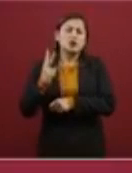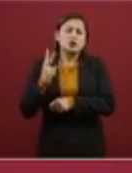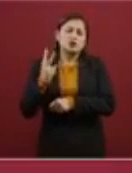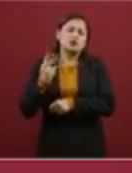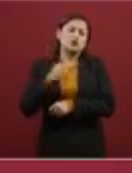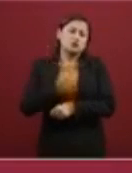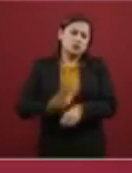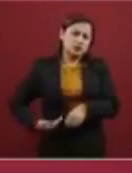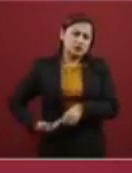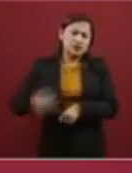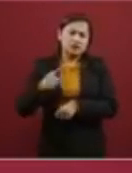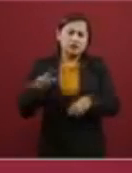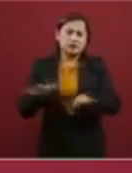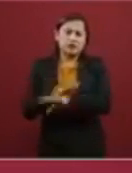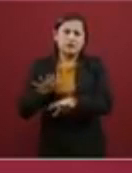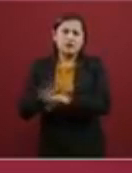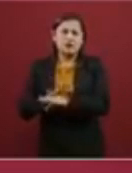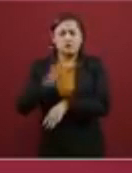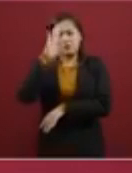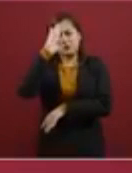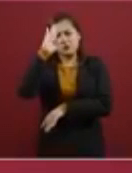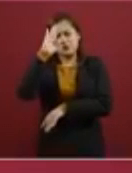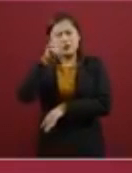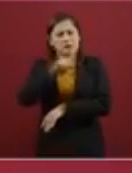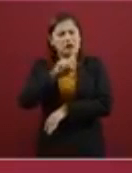pensaba enfrentar la violencia con la violencia.